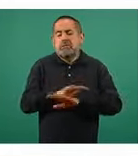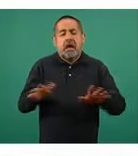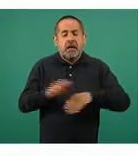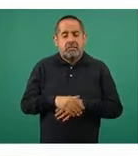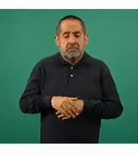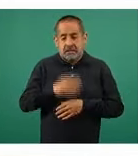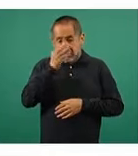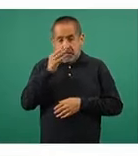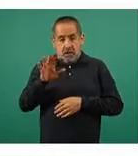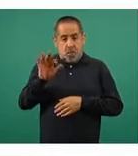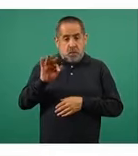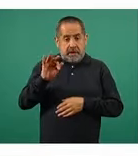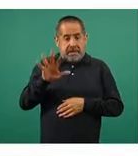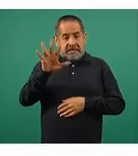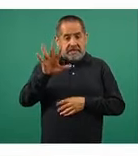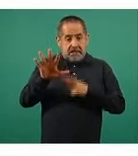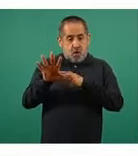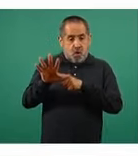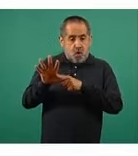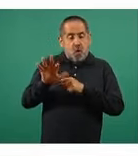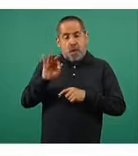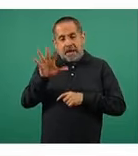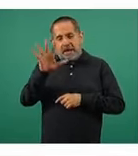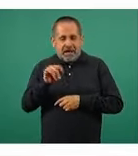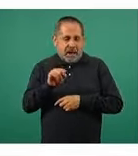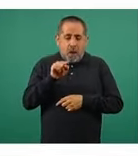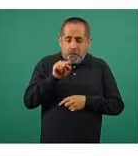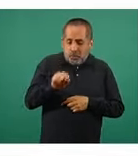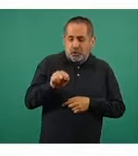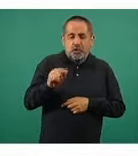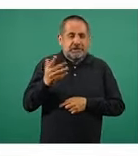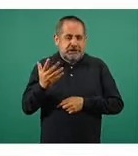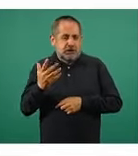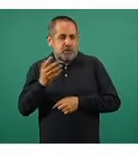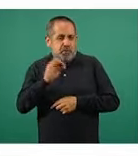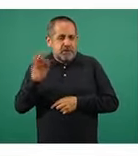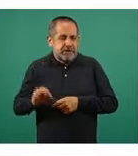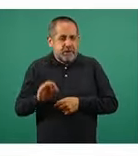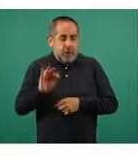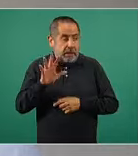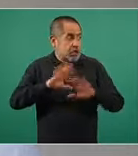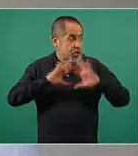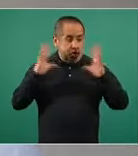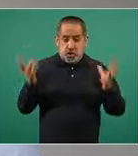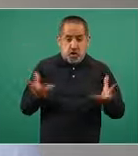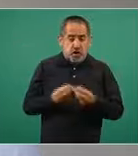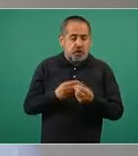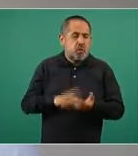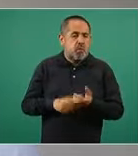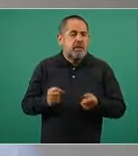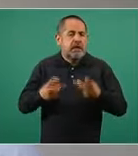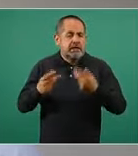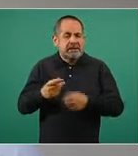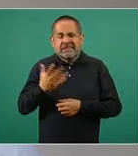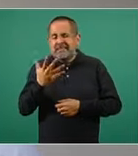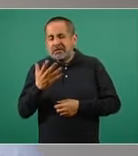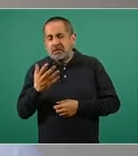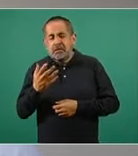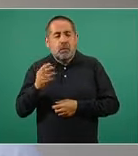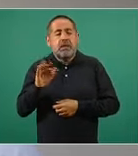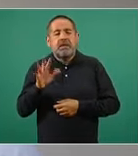45 solamente los casos, es decir, el 0.5% de todas las vacunas que en